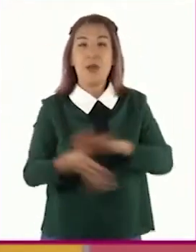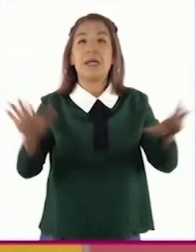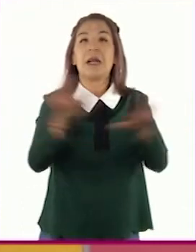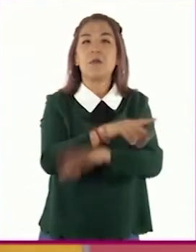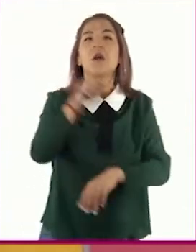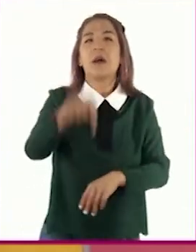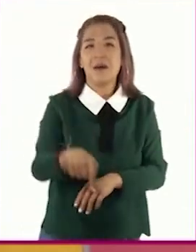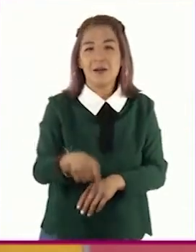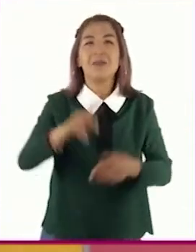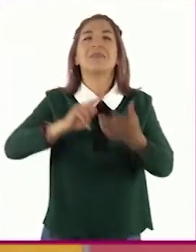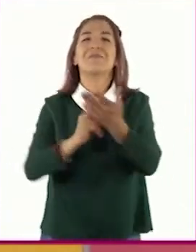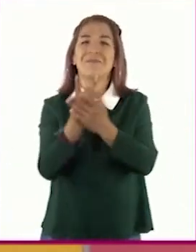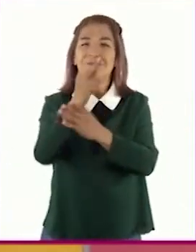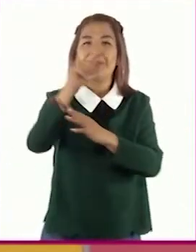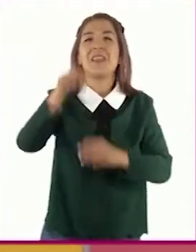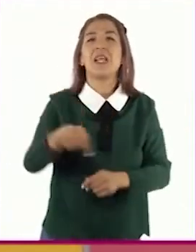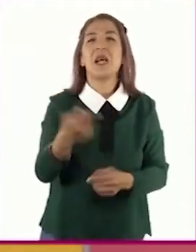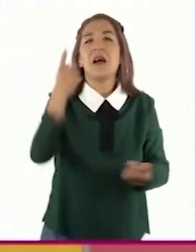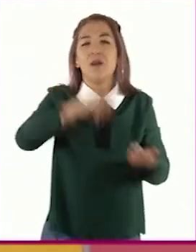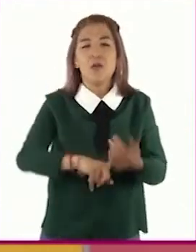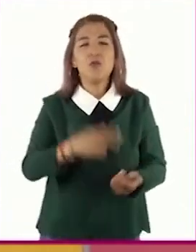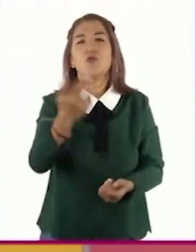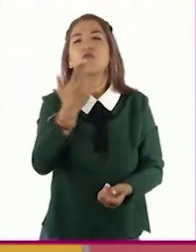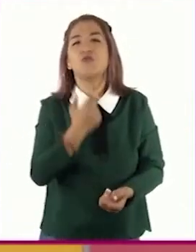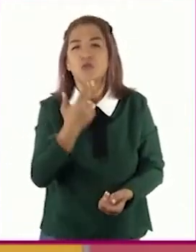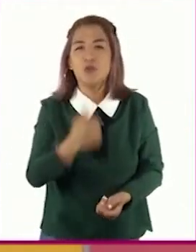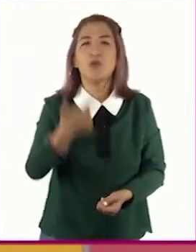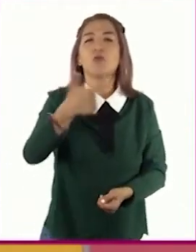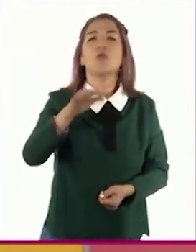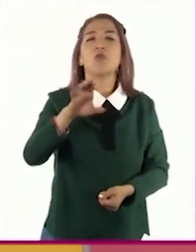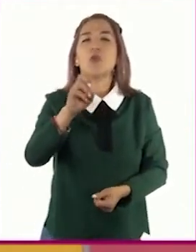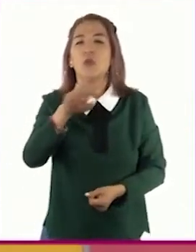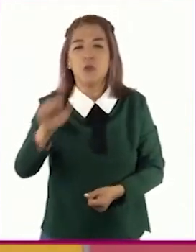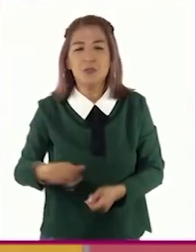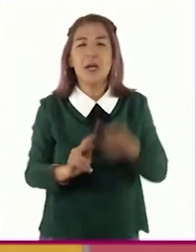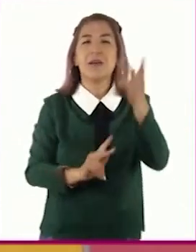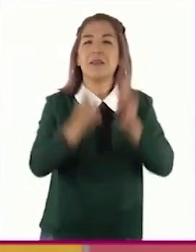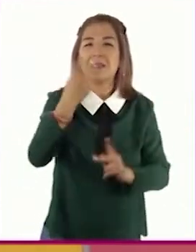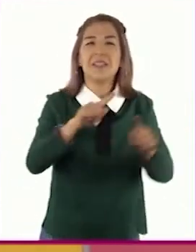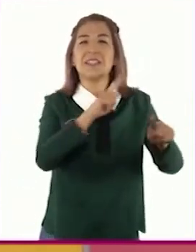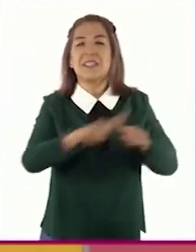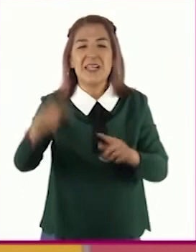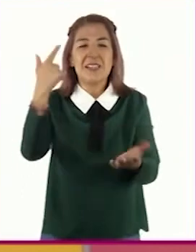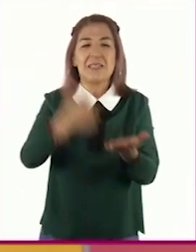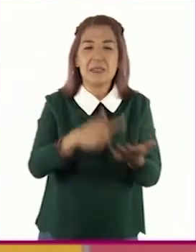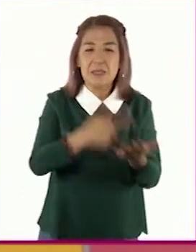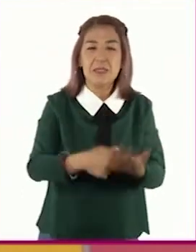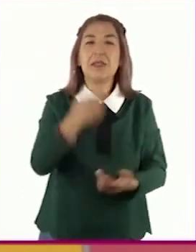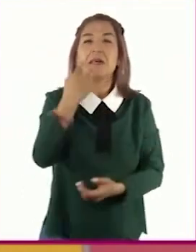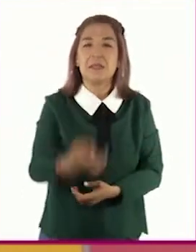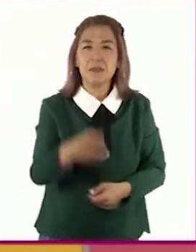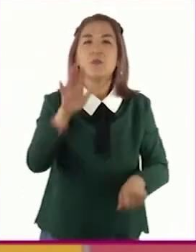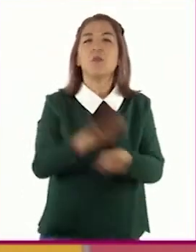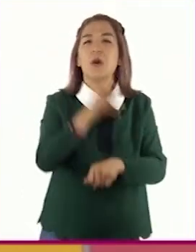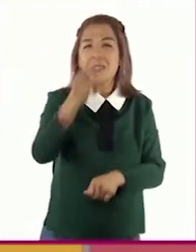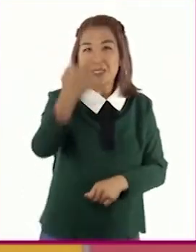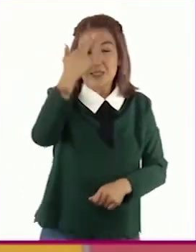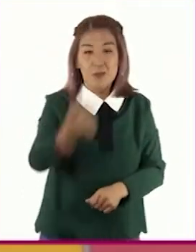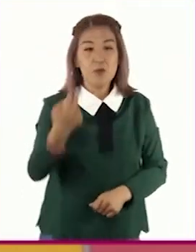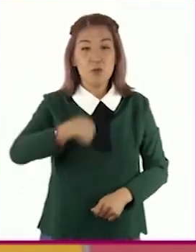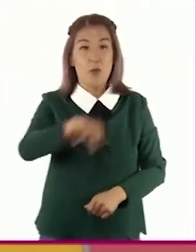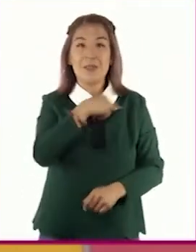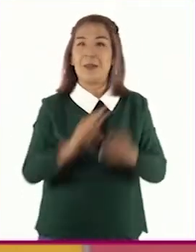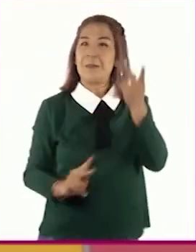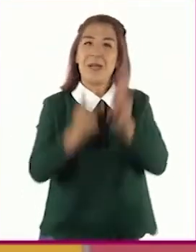forma el alimento. ¿Sí? La glucosa o las proteínas o los aminoácidos o las grasas se forman de ahí. Por eso nosotros, que no somos